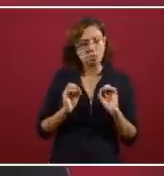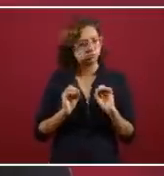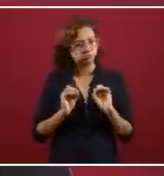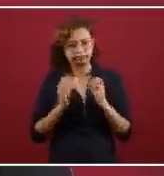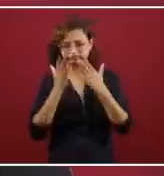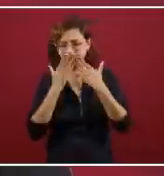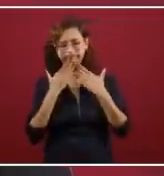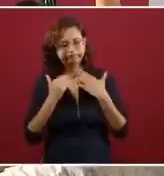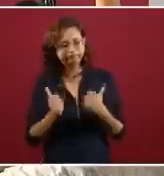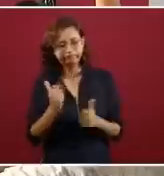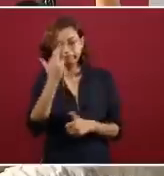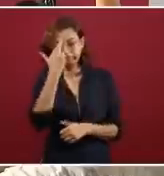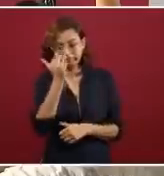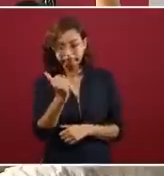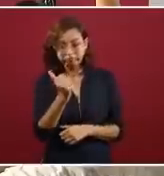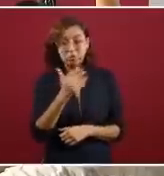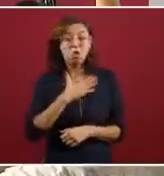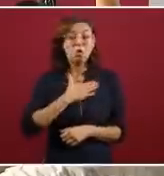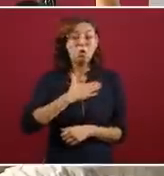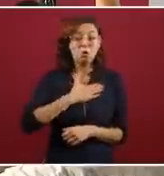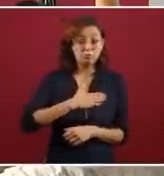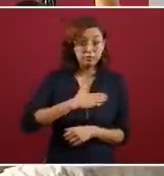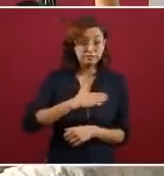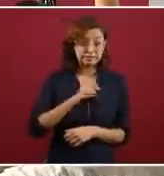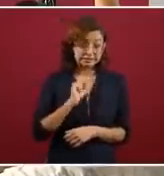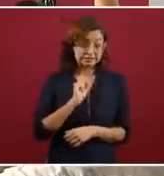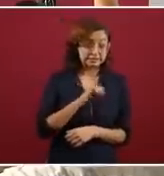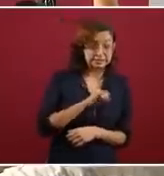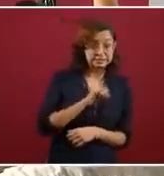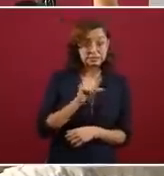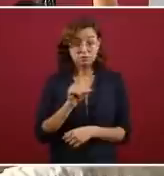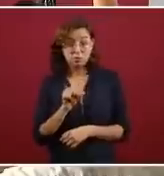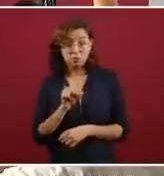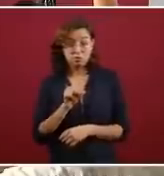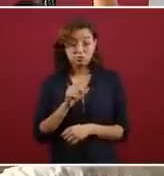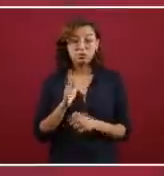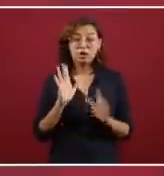en efecto se cometió una injusticia, y aunque se haya cometido hace